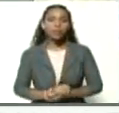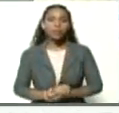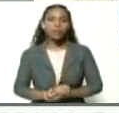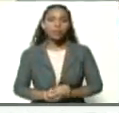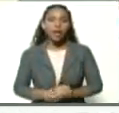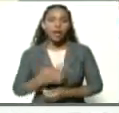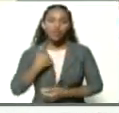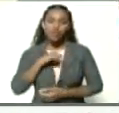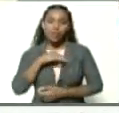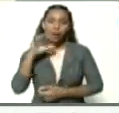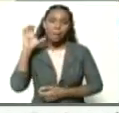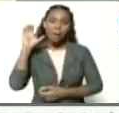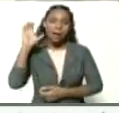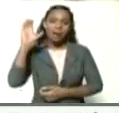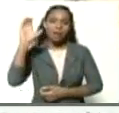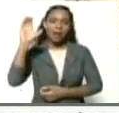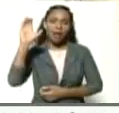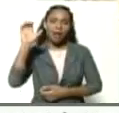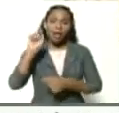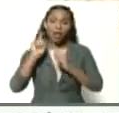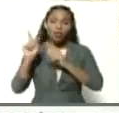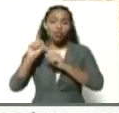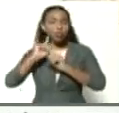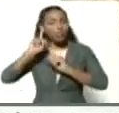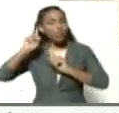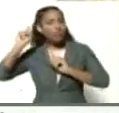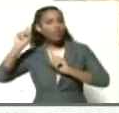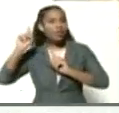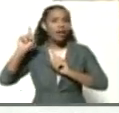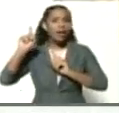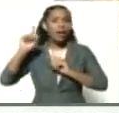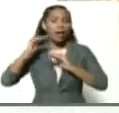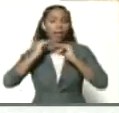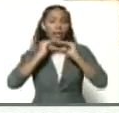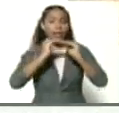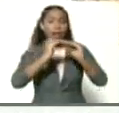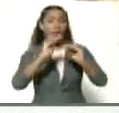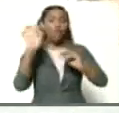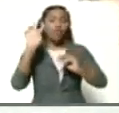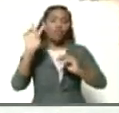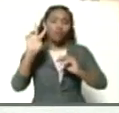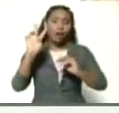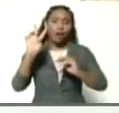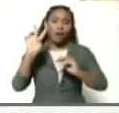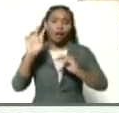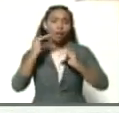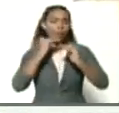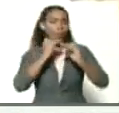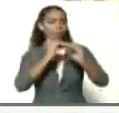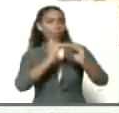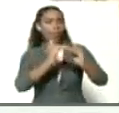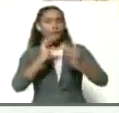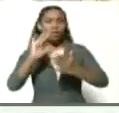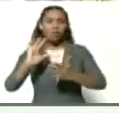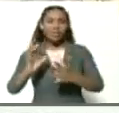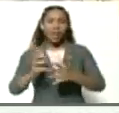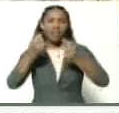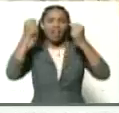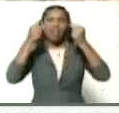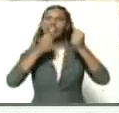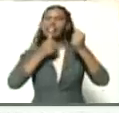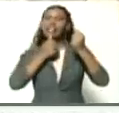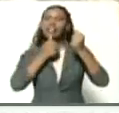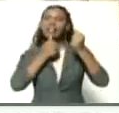de nuestra patria y de su música y del llano venezolano, la llaneridad. ¿Rescatada por quién?